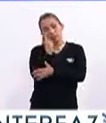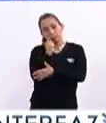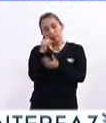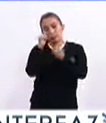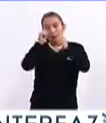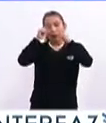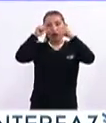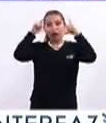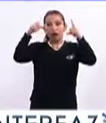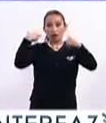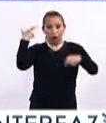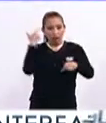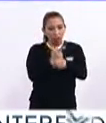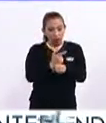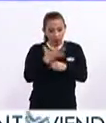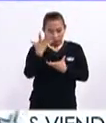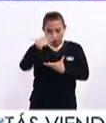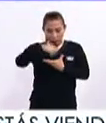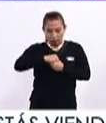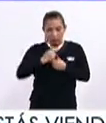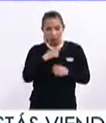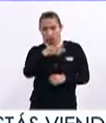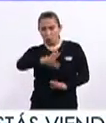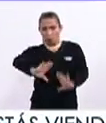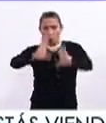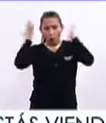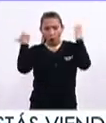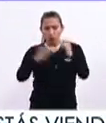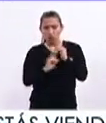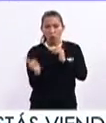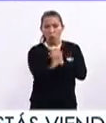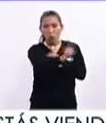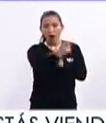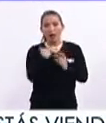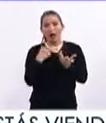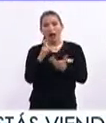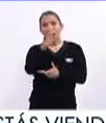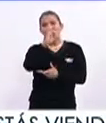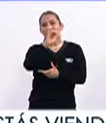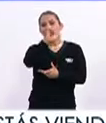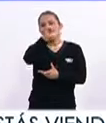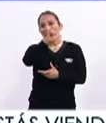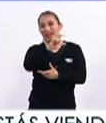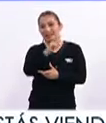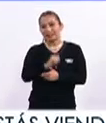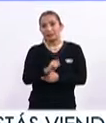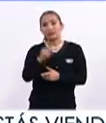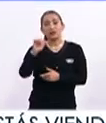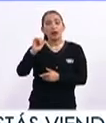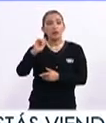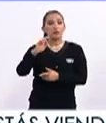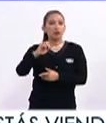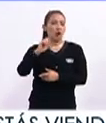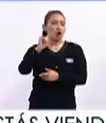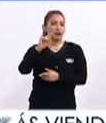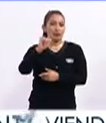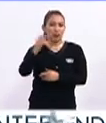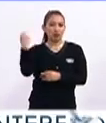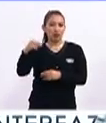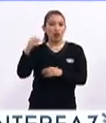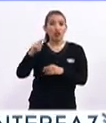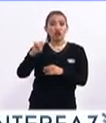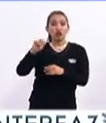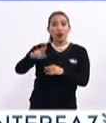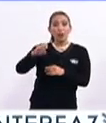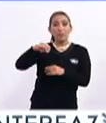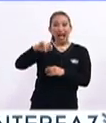Cuando despertó, descubrió que había obtenido supervelocidad, y así surgió Flash. Jonathan Osterman, o también conocido como el